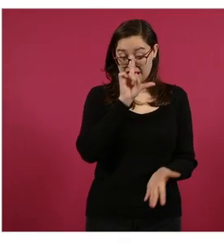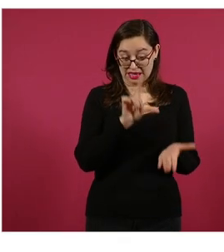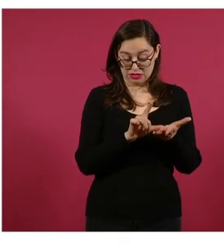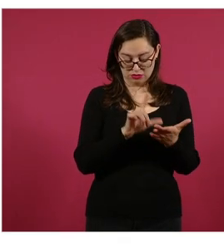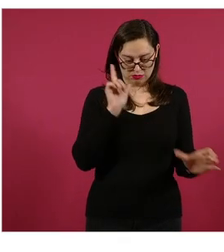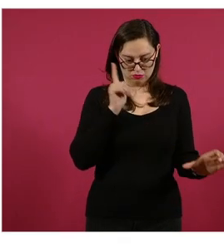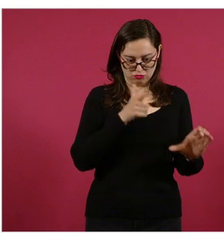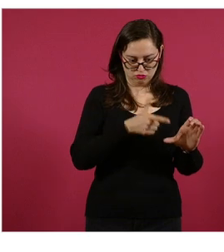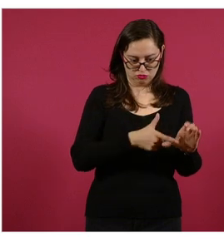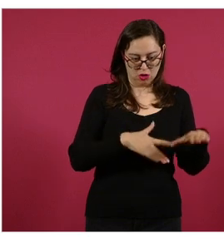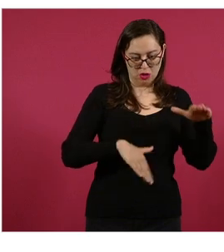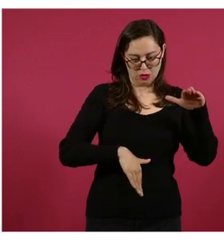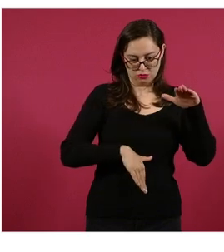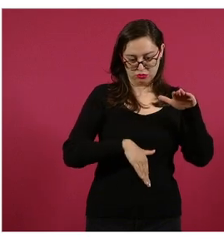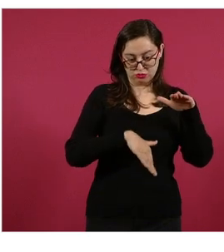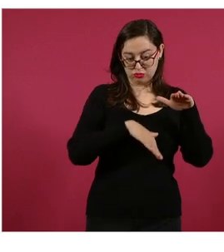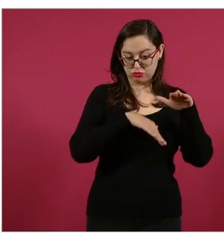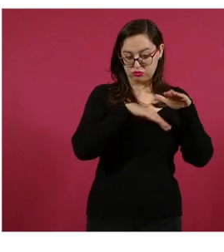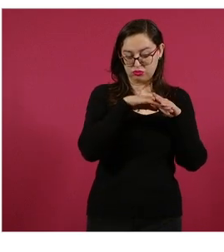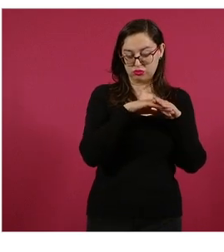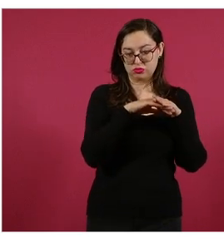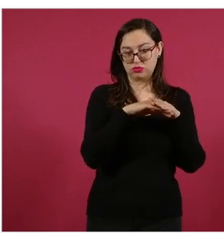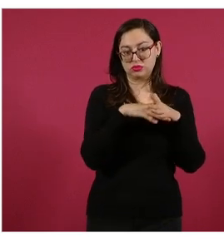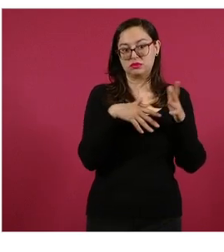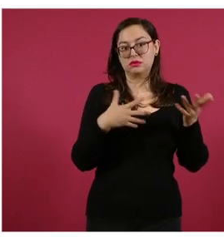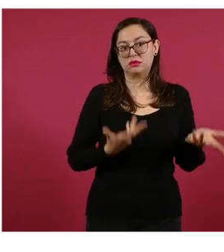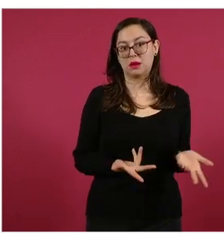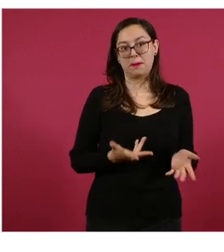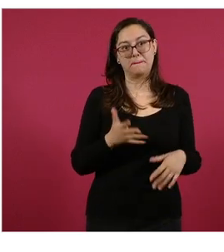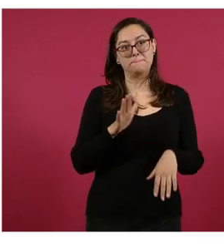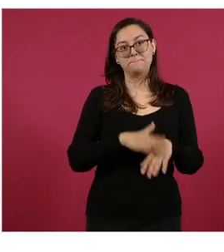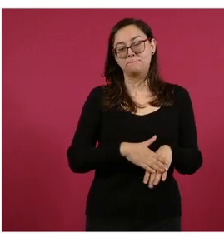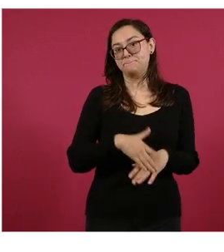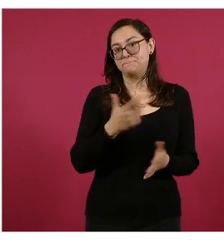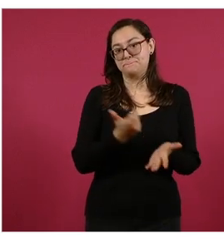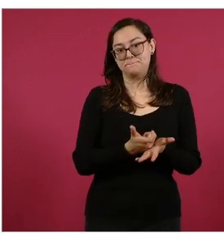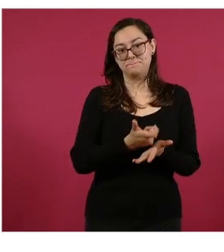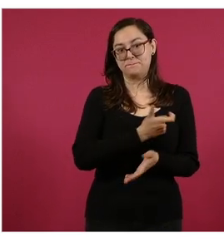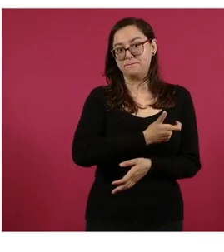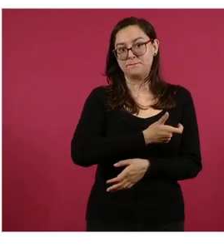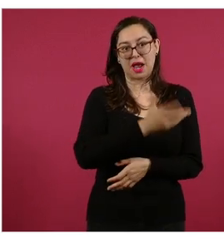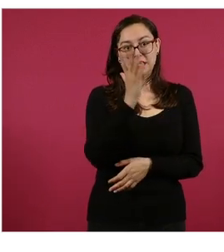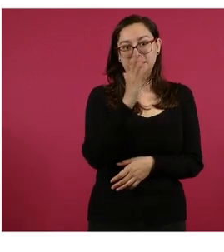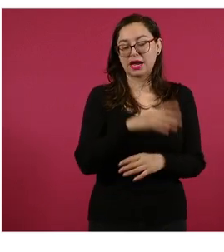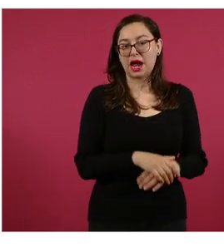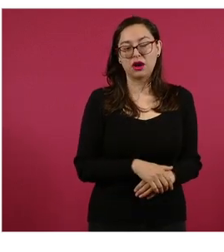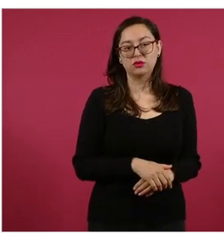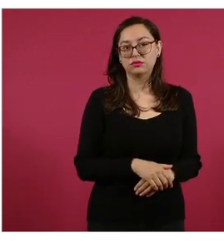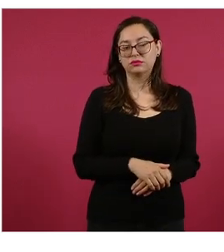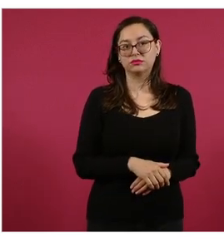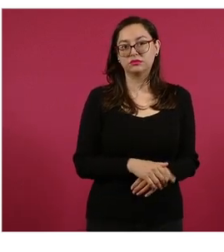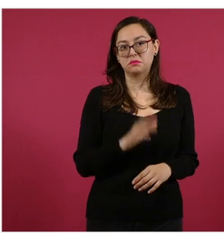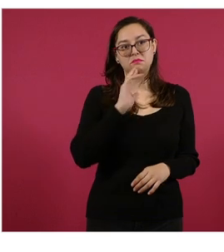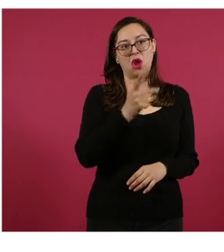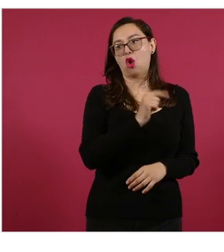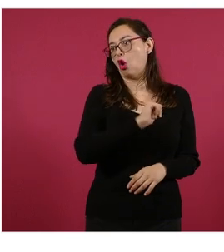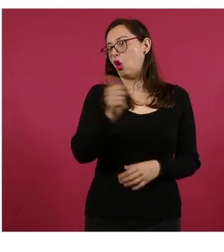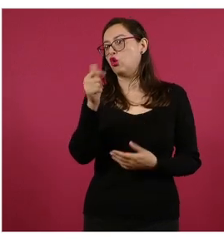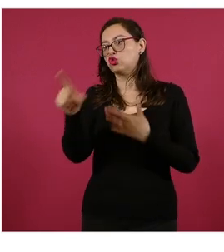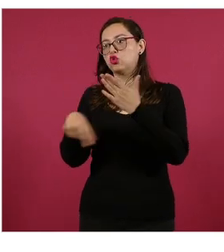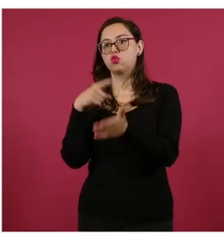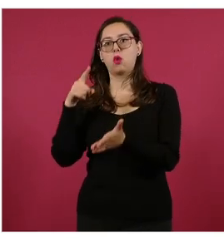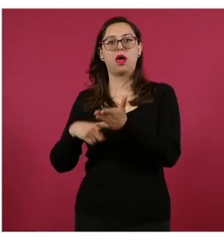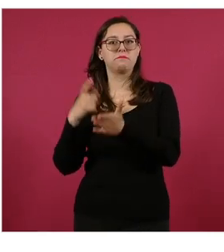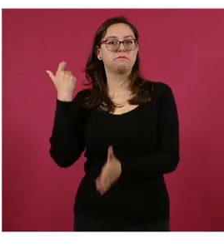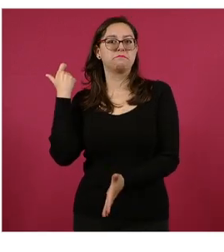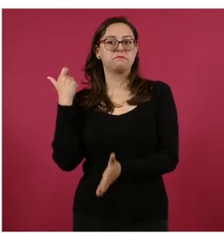pues estaríamos hablando de que es 1 kilogramo de azúcar el que se ahorraría la gente si carga, si no carga en esa estación.